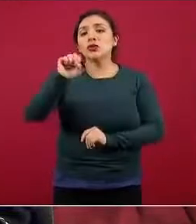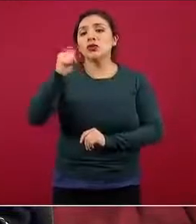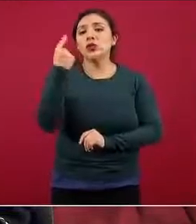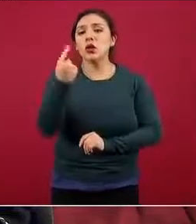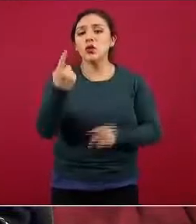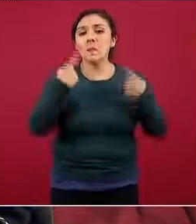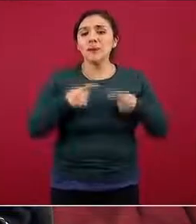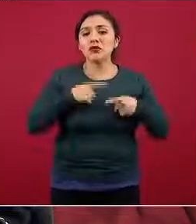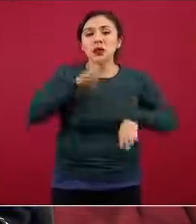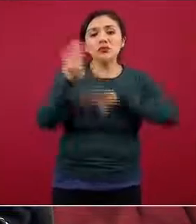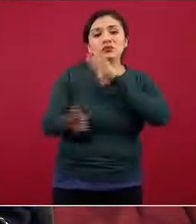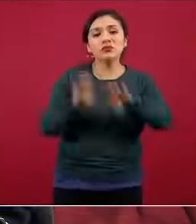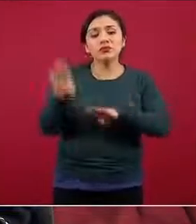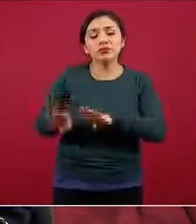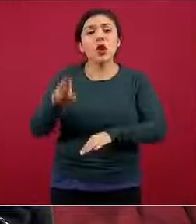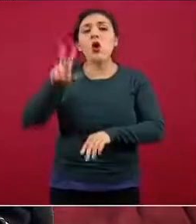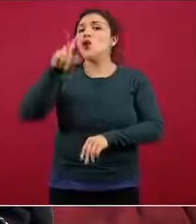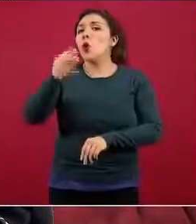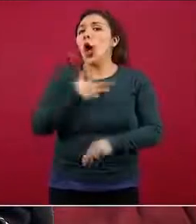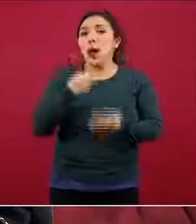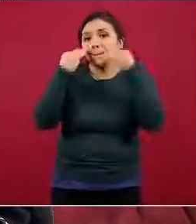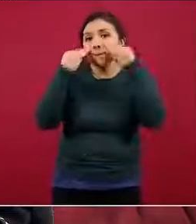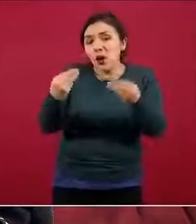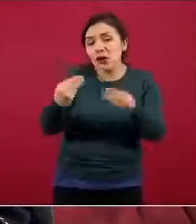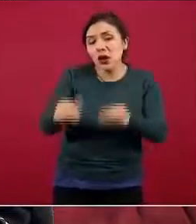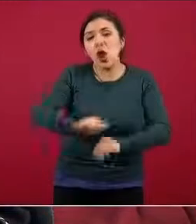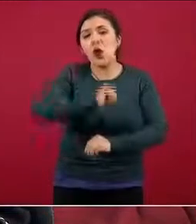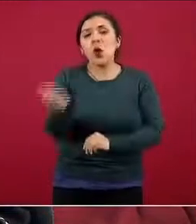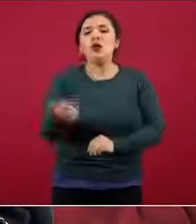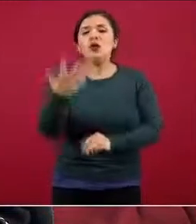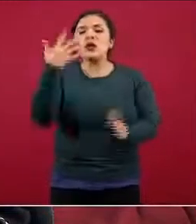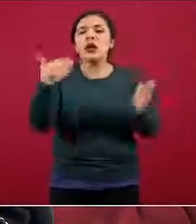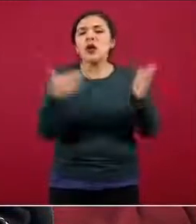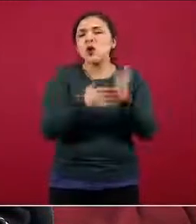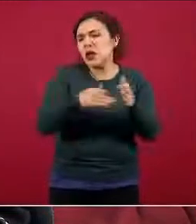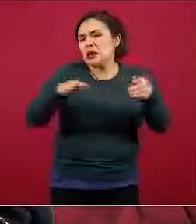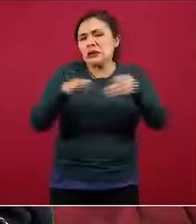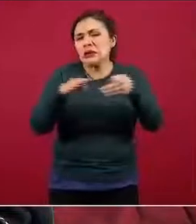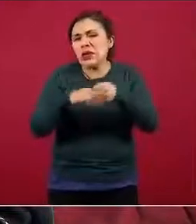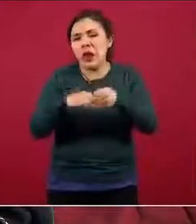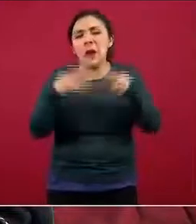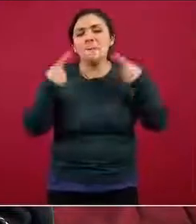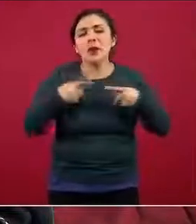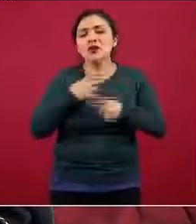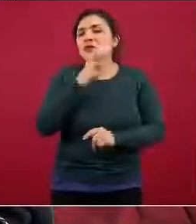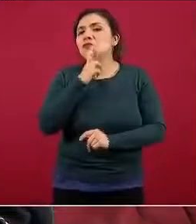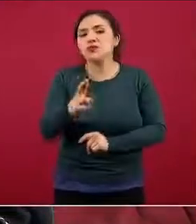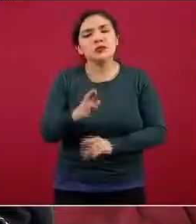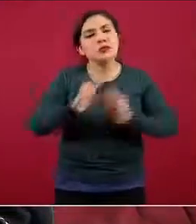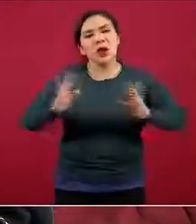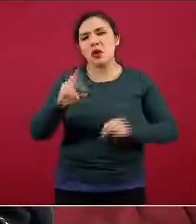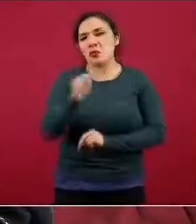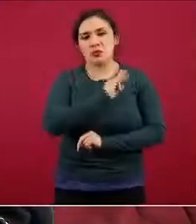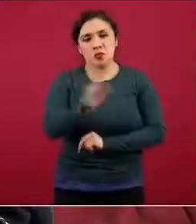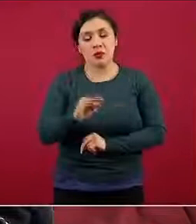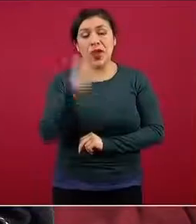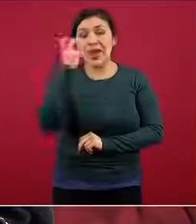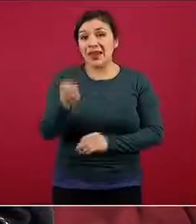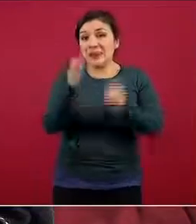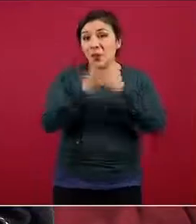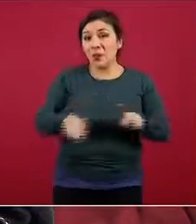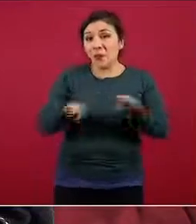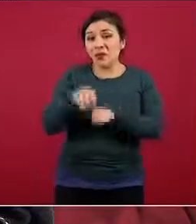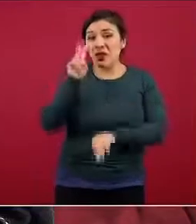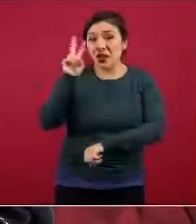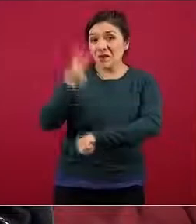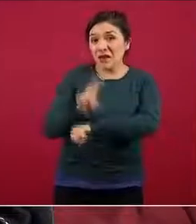11.461 defunciones sin muestra y casi 5.000 defunciones sin posibilidad de resultado. Lo que es importante en esta gráfica